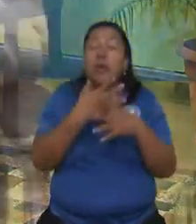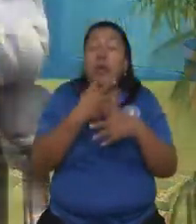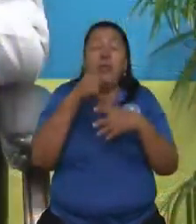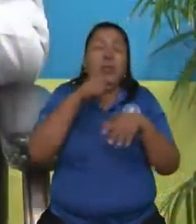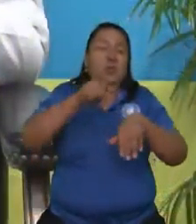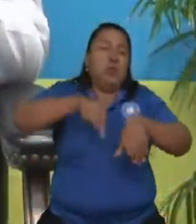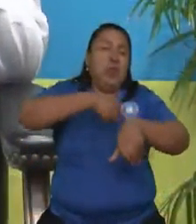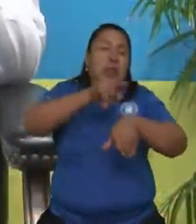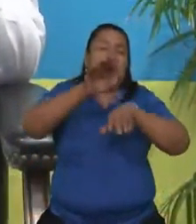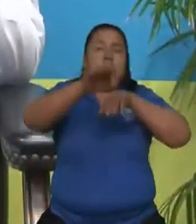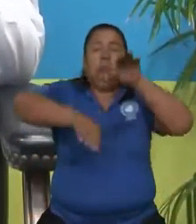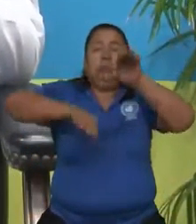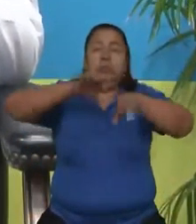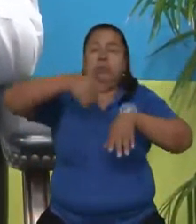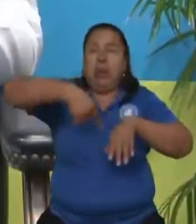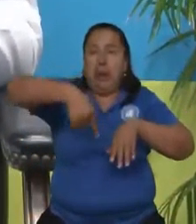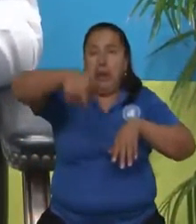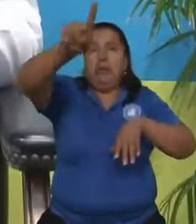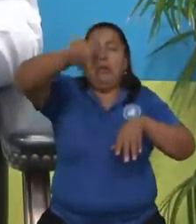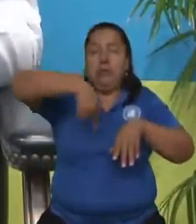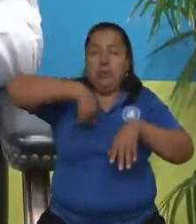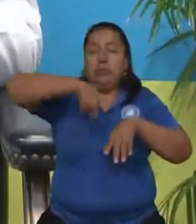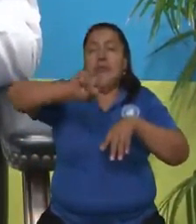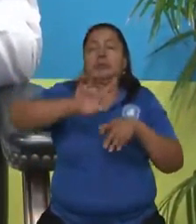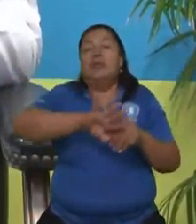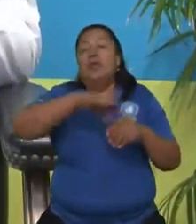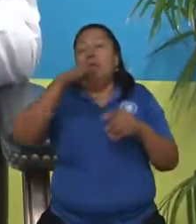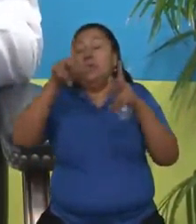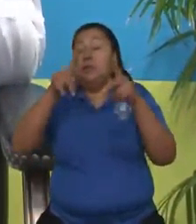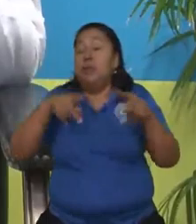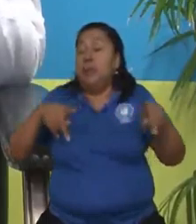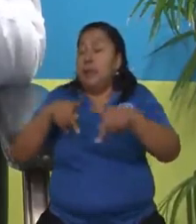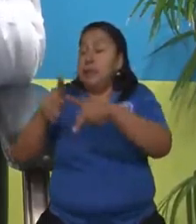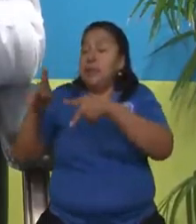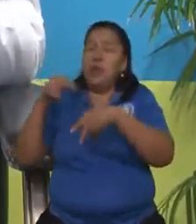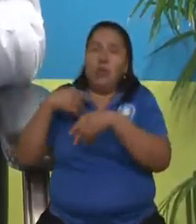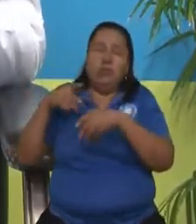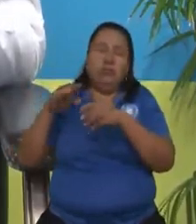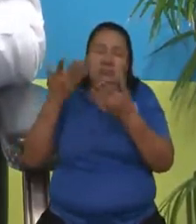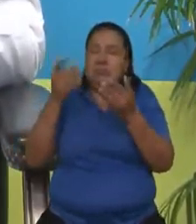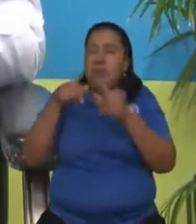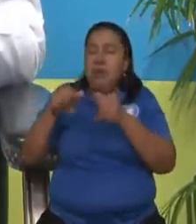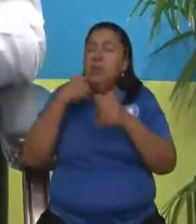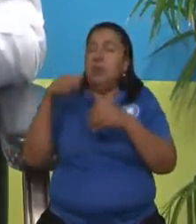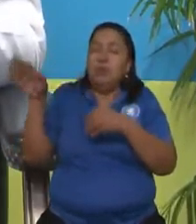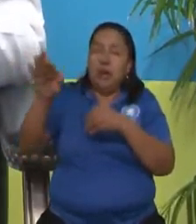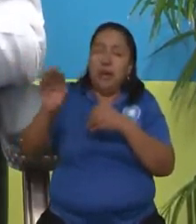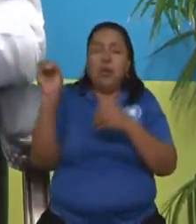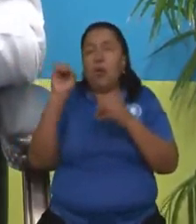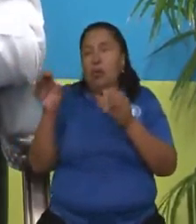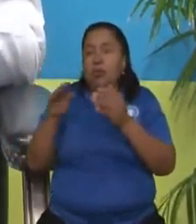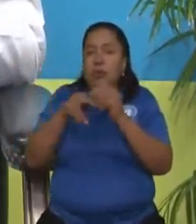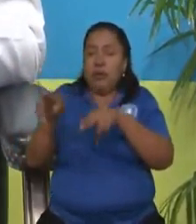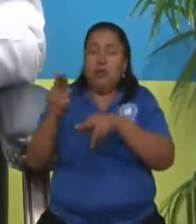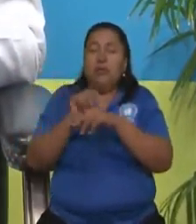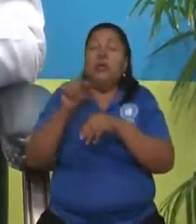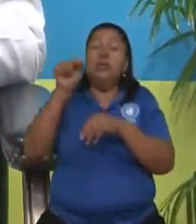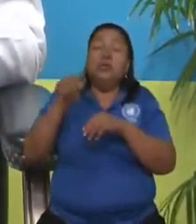que van al mar como también el nadador puede exponerse a una infección óptica. Los nadadores por permanecer mucho tiempo en el